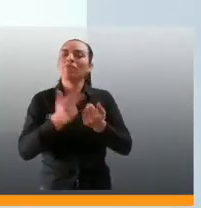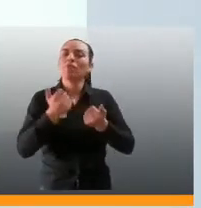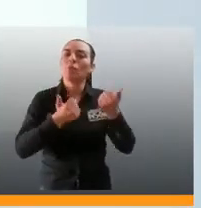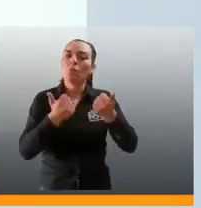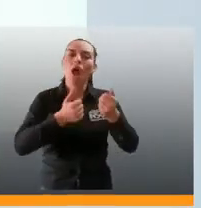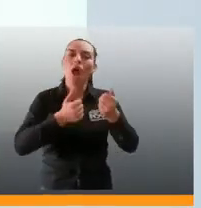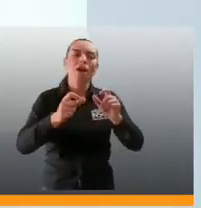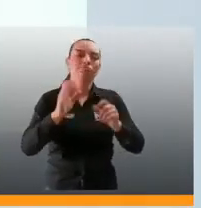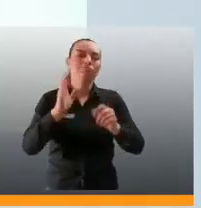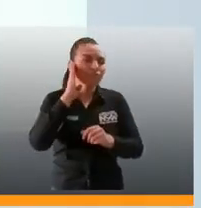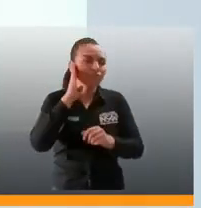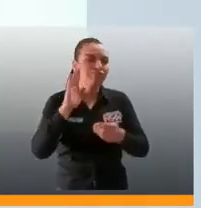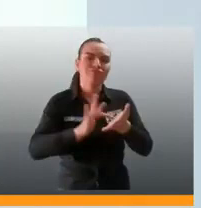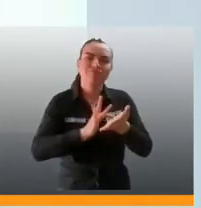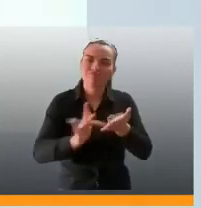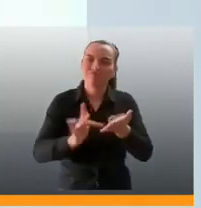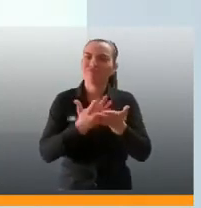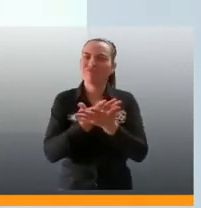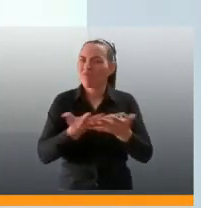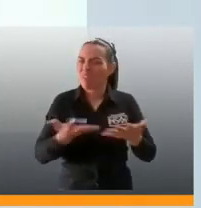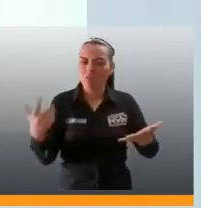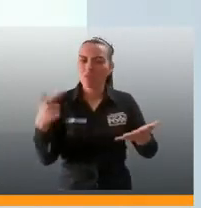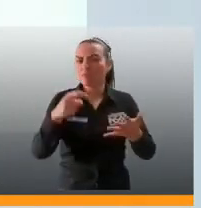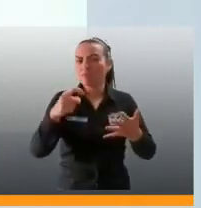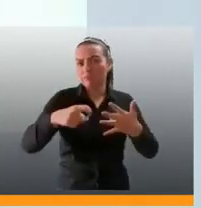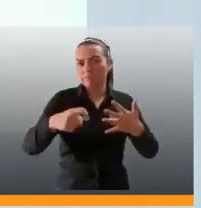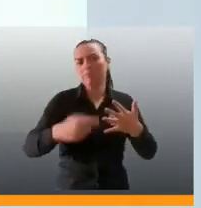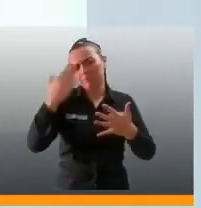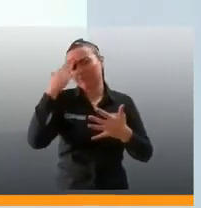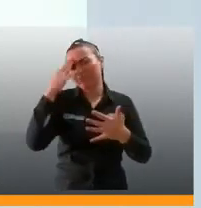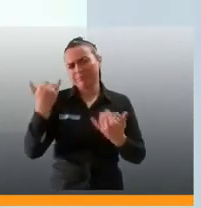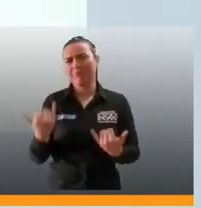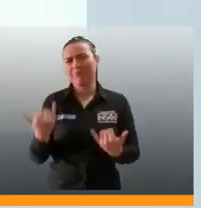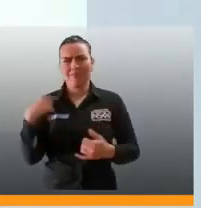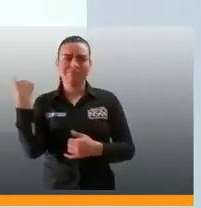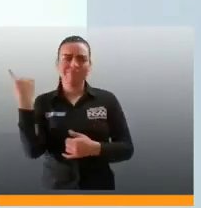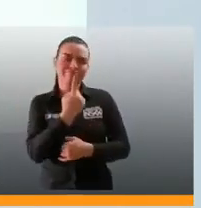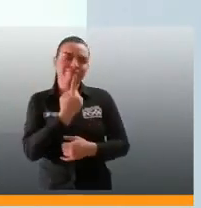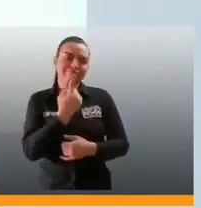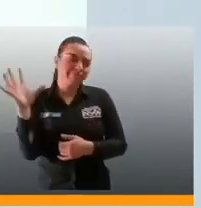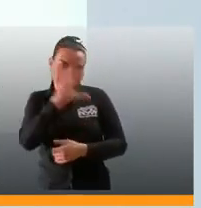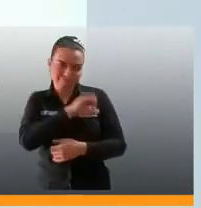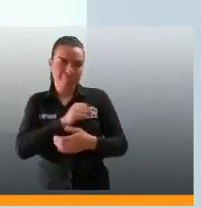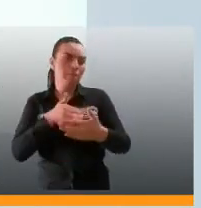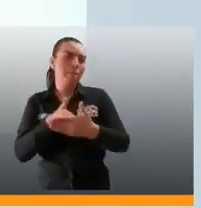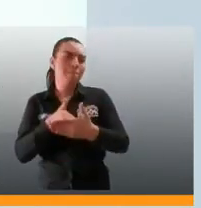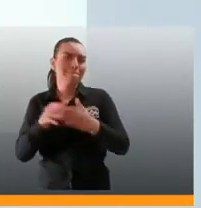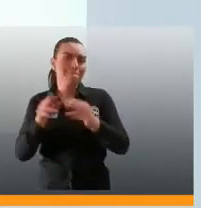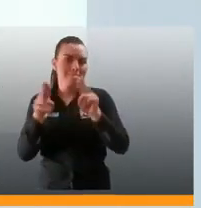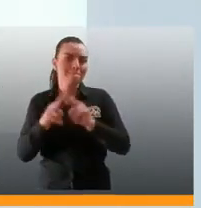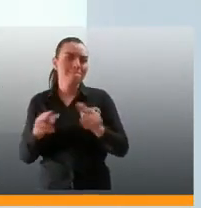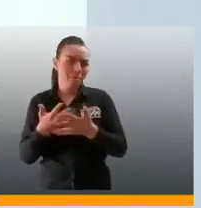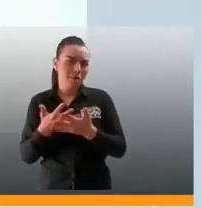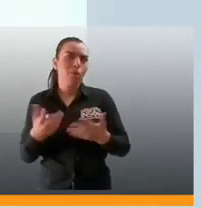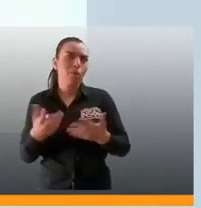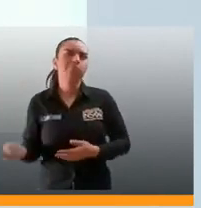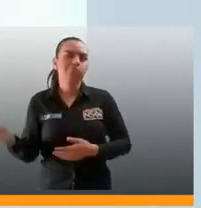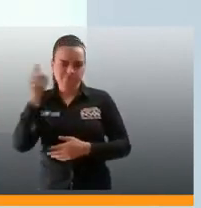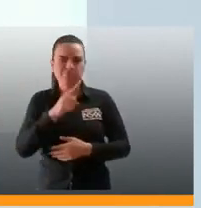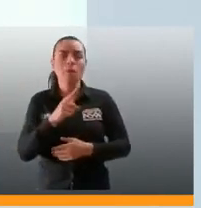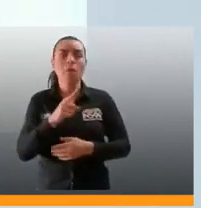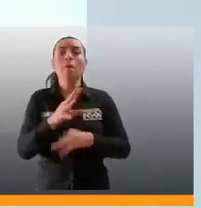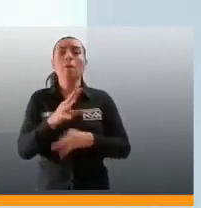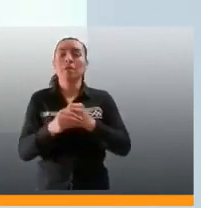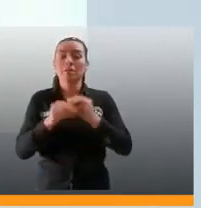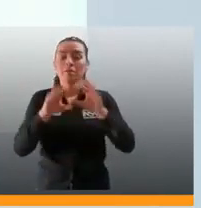cuentan, pues es innegable la brecha digital que tenemos en este momento en Colombia y en muchos países en